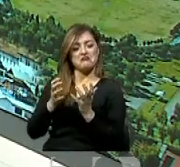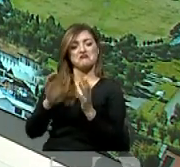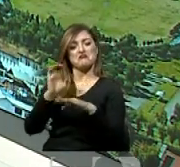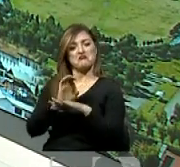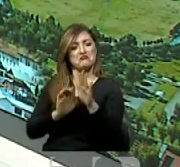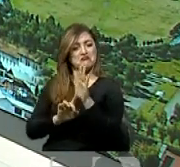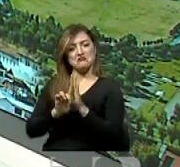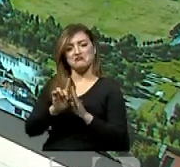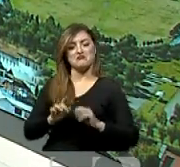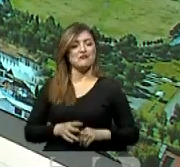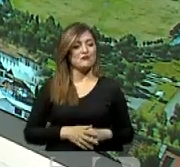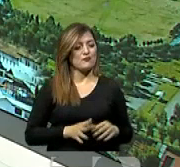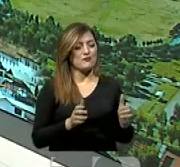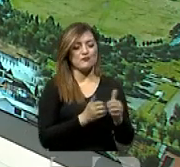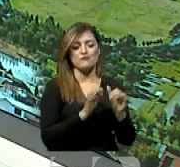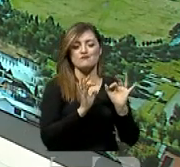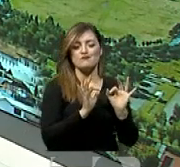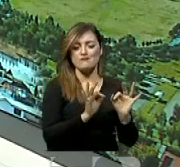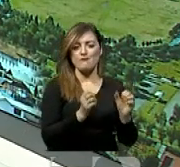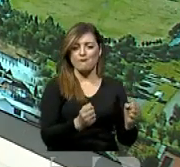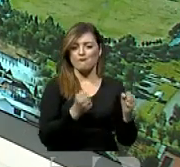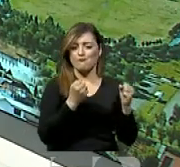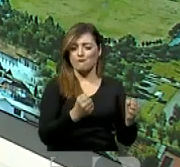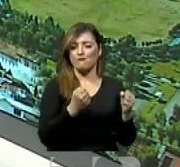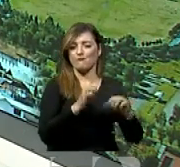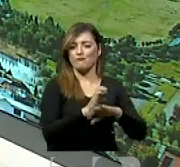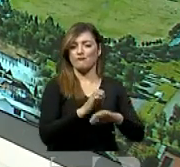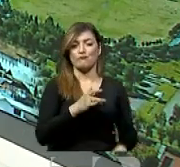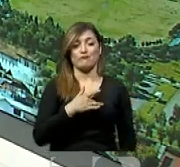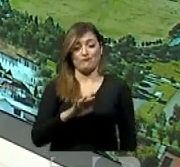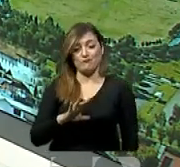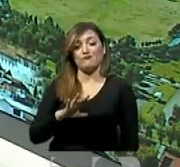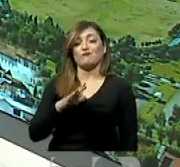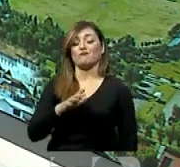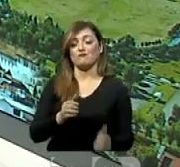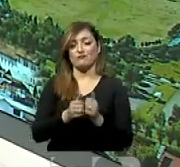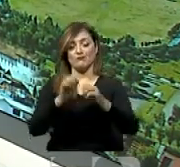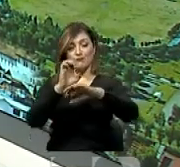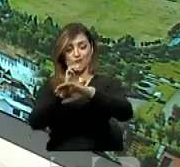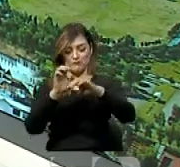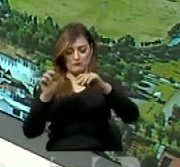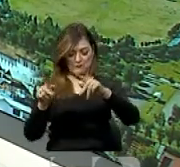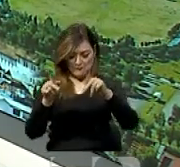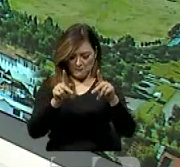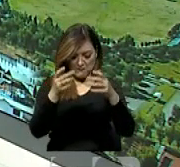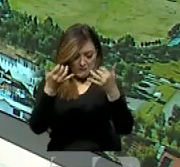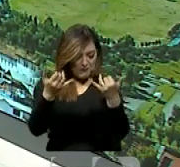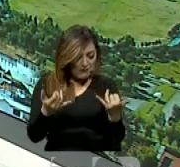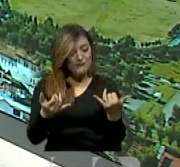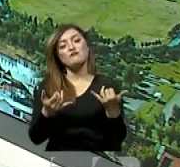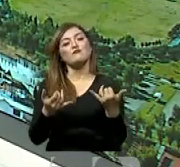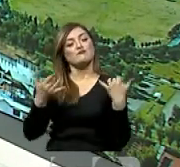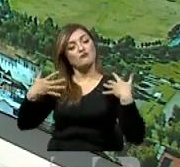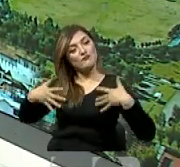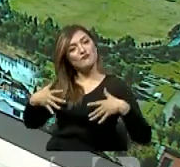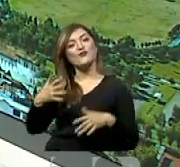un equipazo, ¿no? Equipazo. La verdad. Tenemos que sentirnos orgullosos del equipo de todos, así que hoy alistarnos, nosotros ya hemos venido con los colores